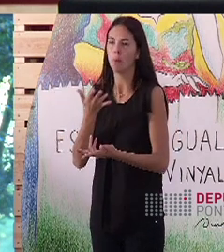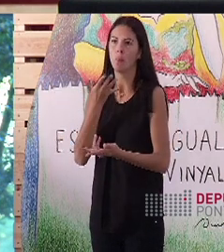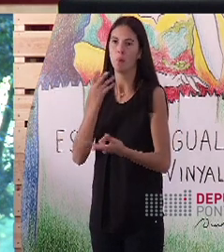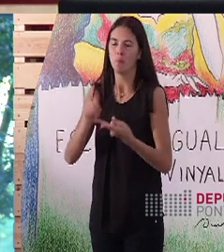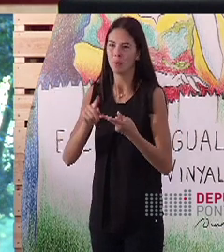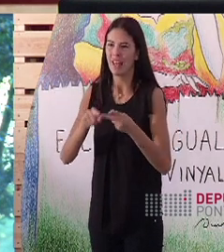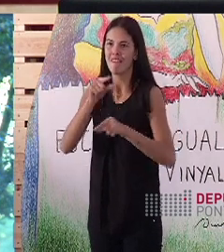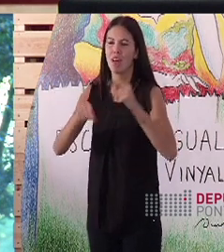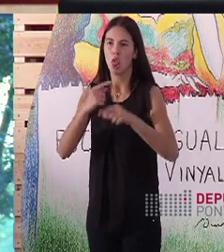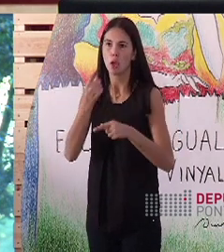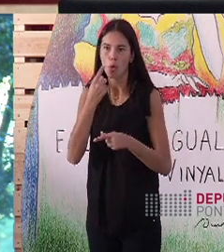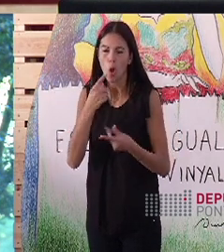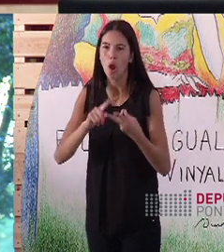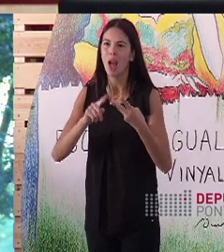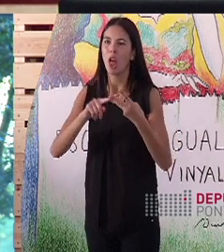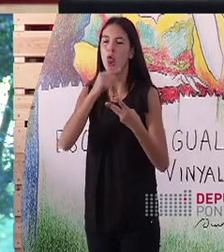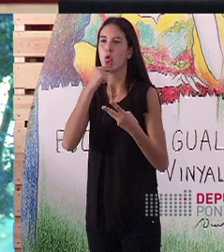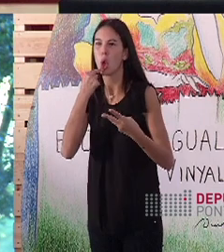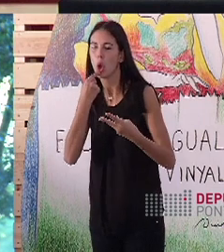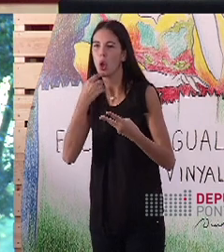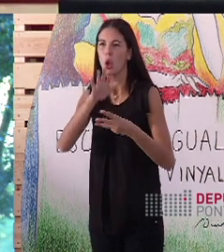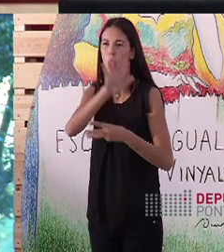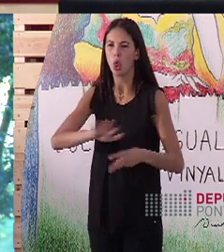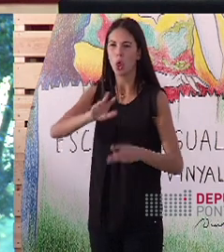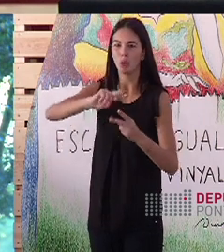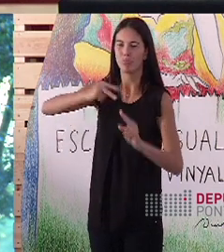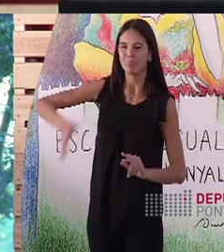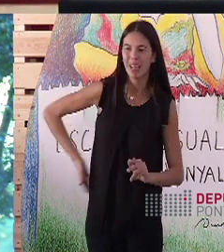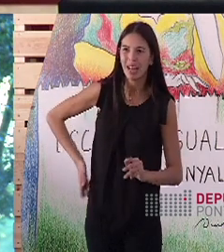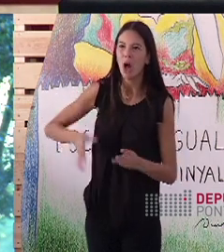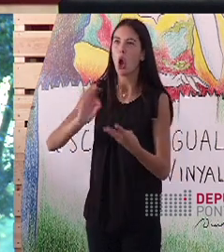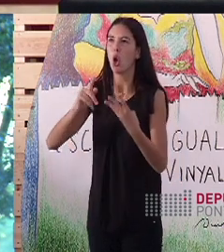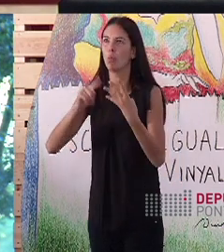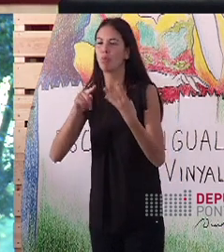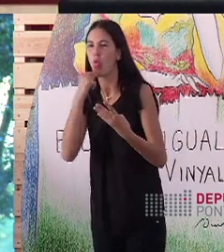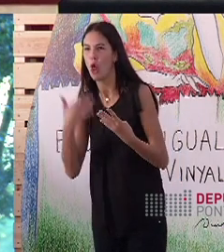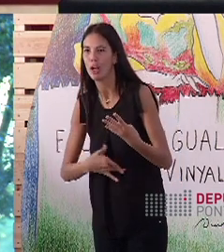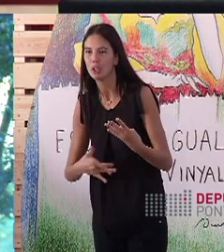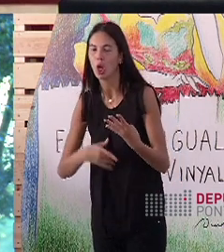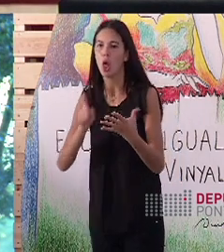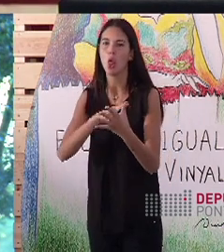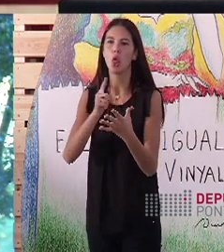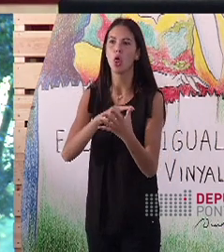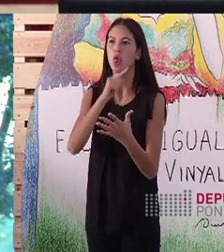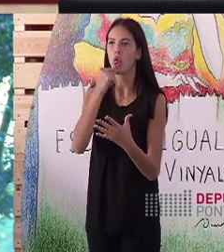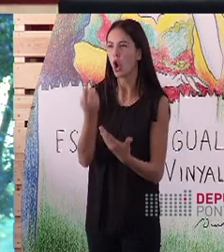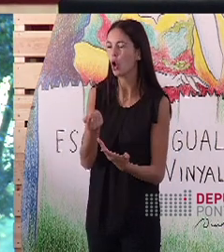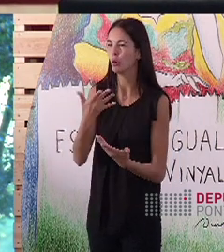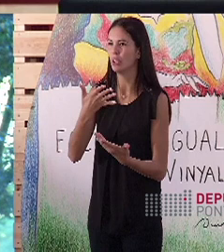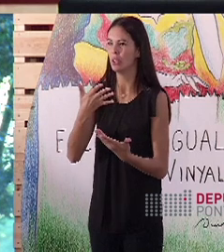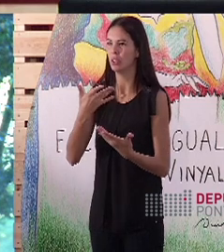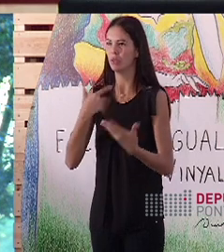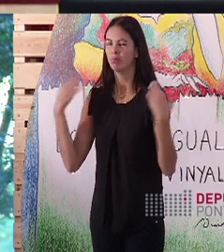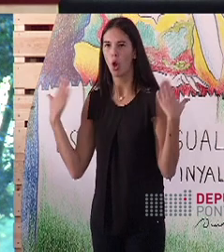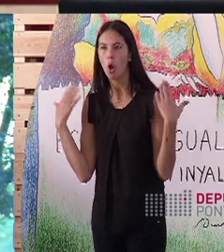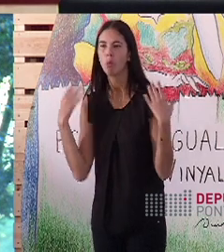infecciones en la boca, los dolores lumbares, los dolores de estómago, los dolores en los hombros, los dolores